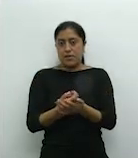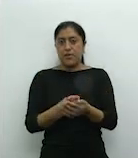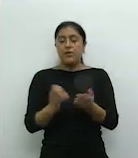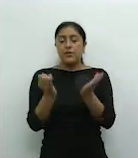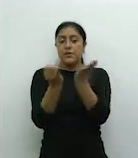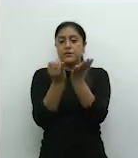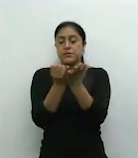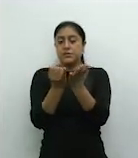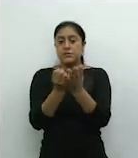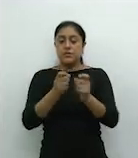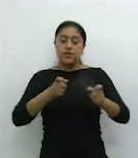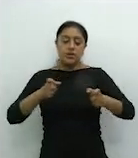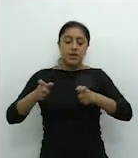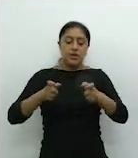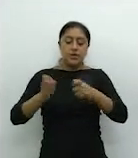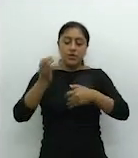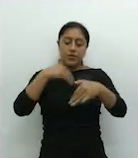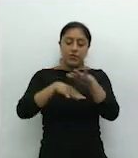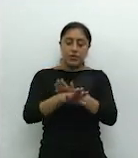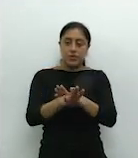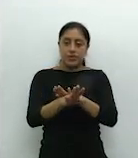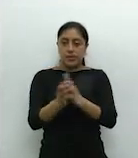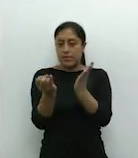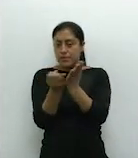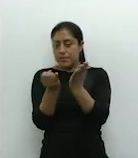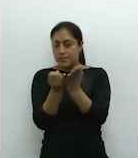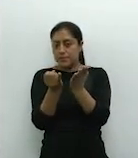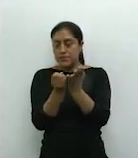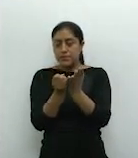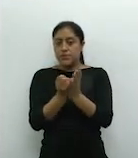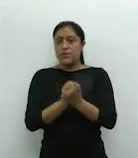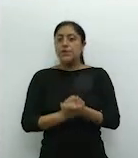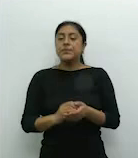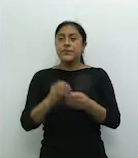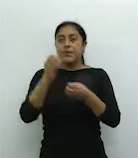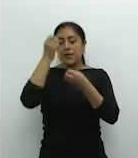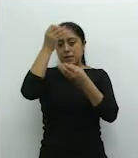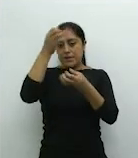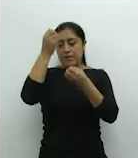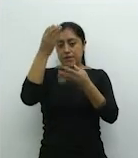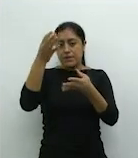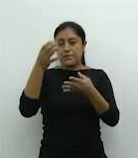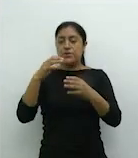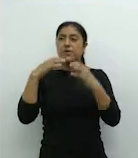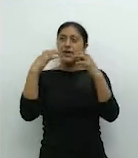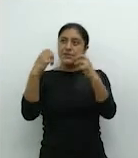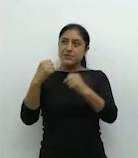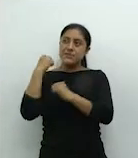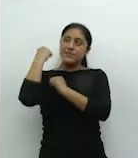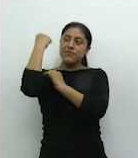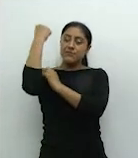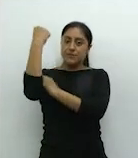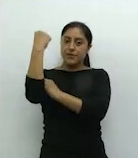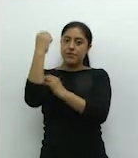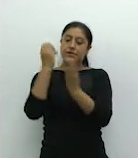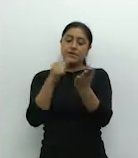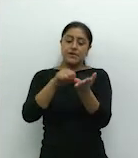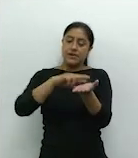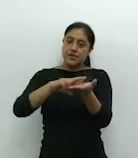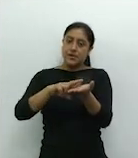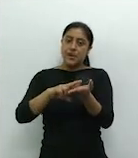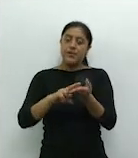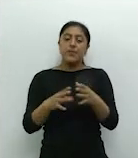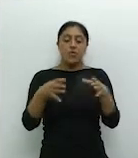control interno y demás que forman parte del engranaje de conocimientos que fortalecen a RENAP. Un